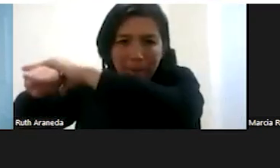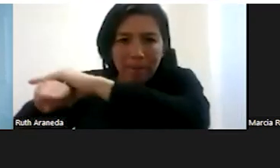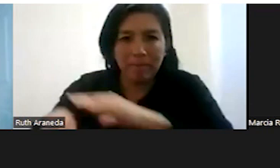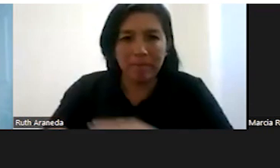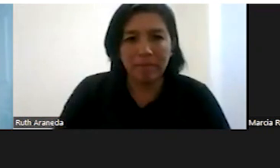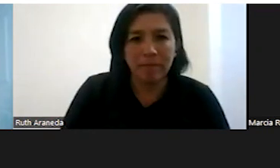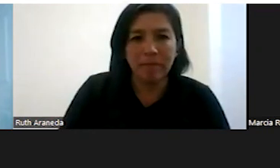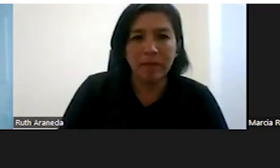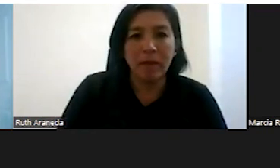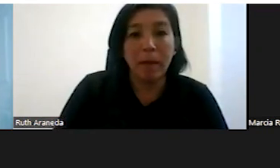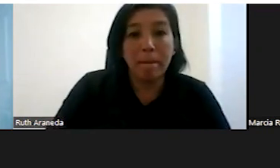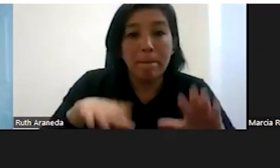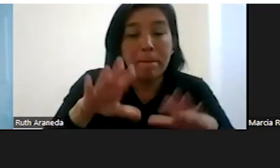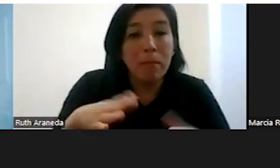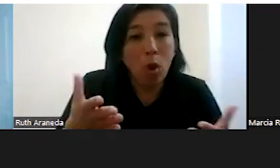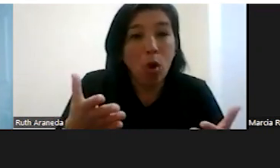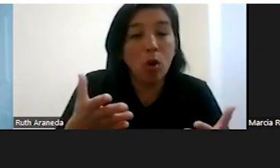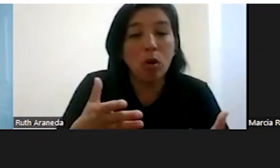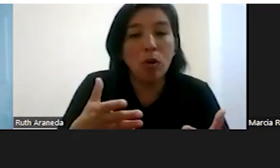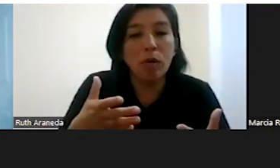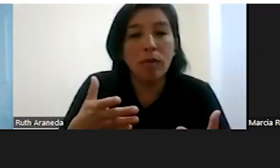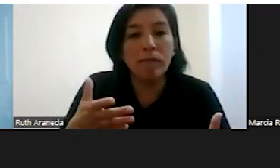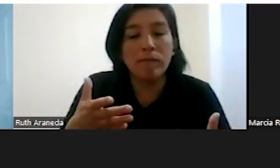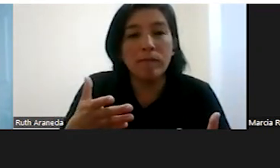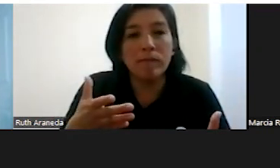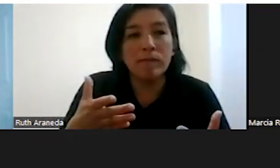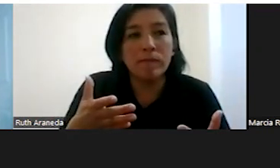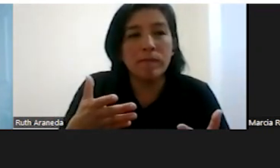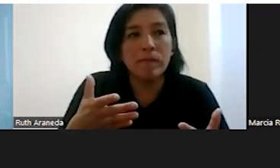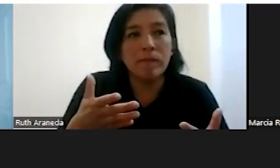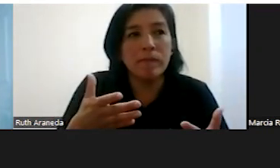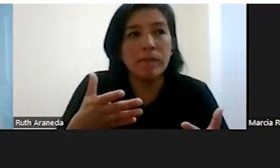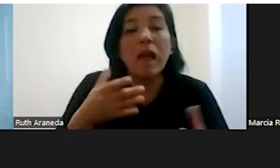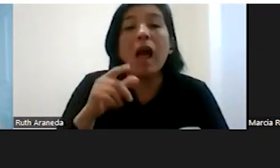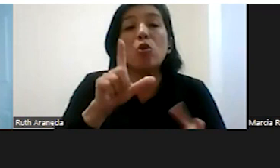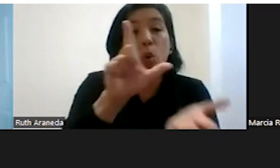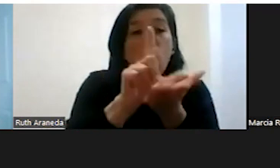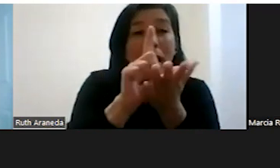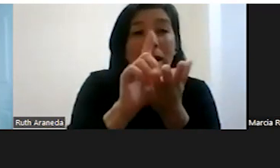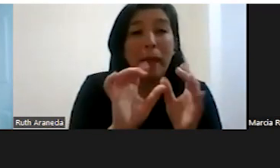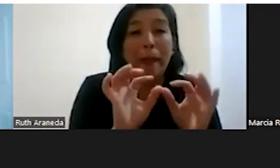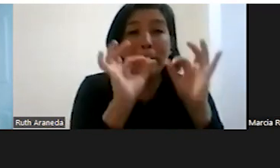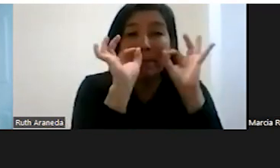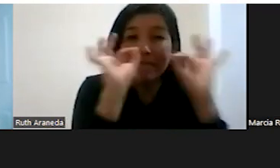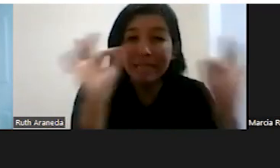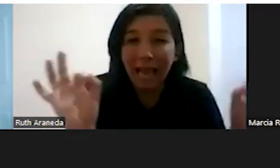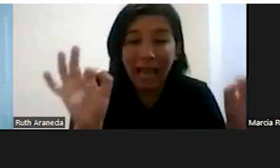Hay, como lo mencionaba, hay un área que aparentemente está destinada, está sectorizado